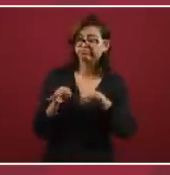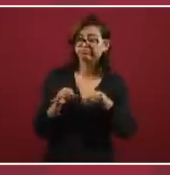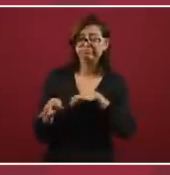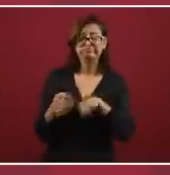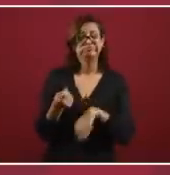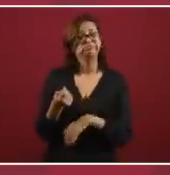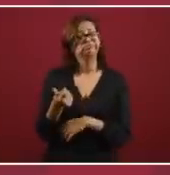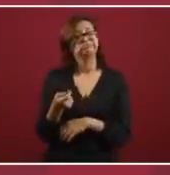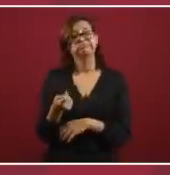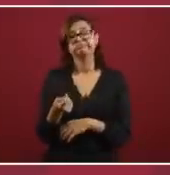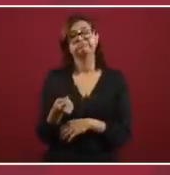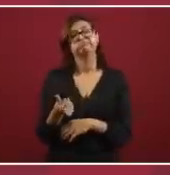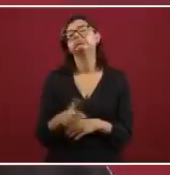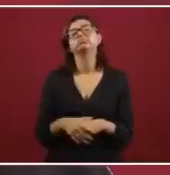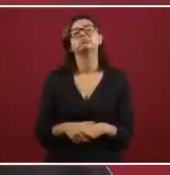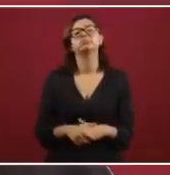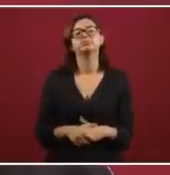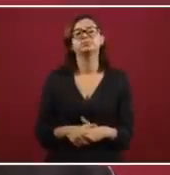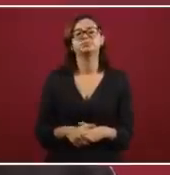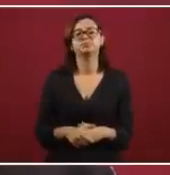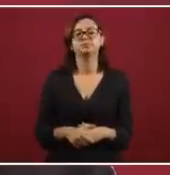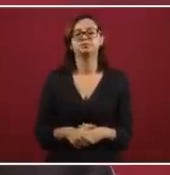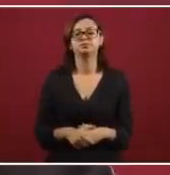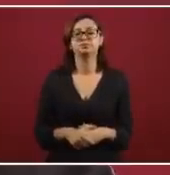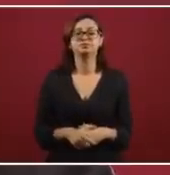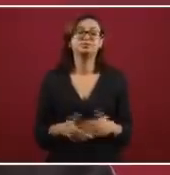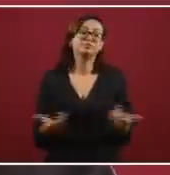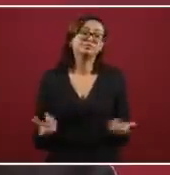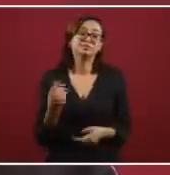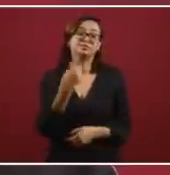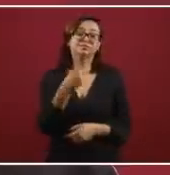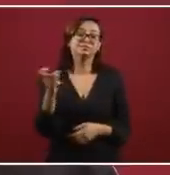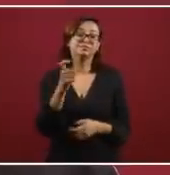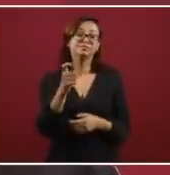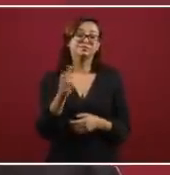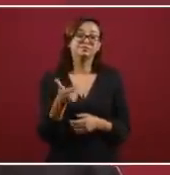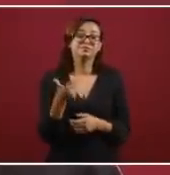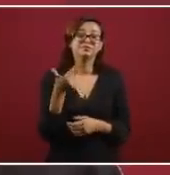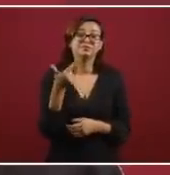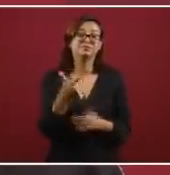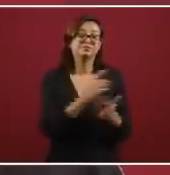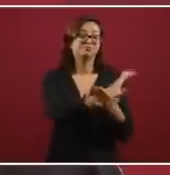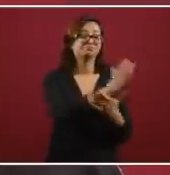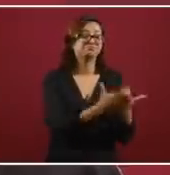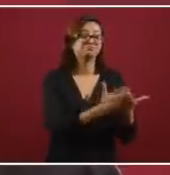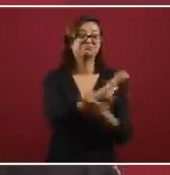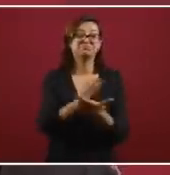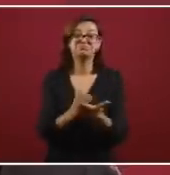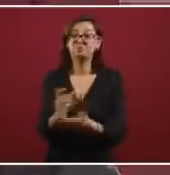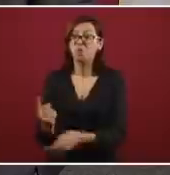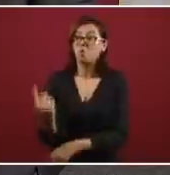de producción de crudo, de los 107 contratos.